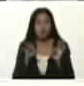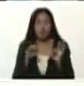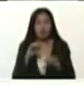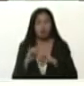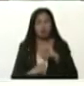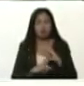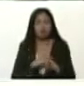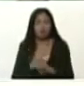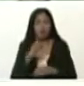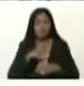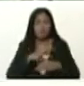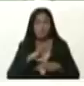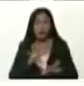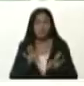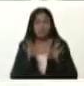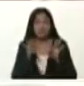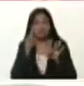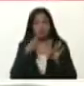de insumos,